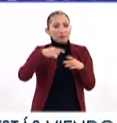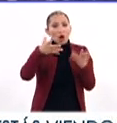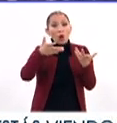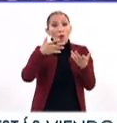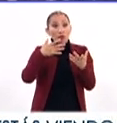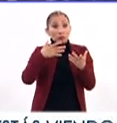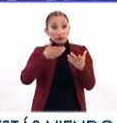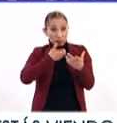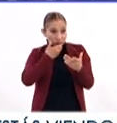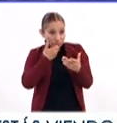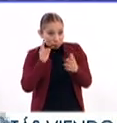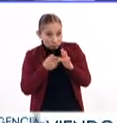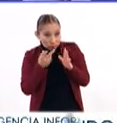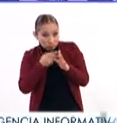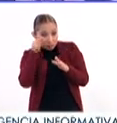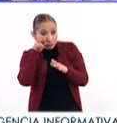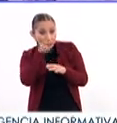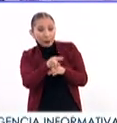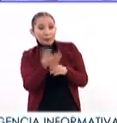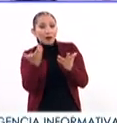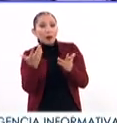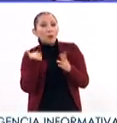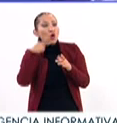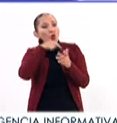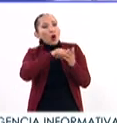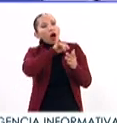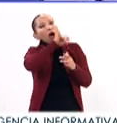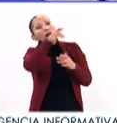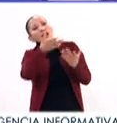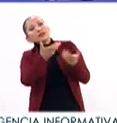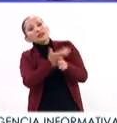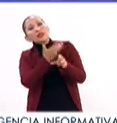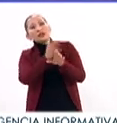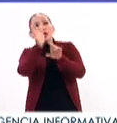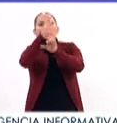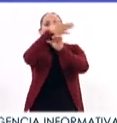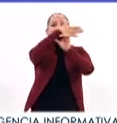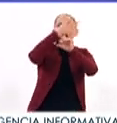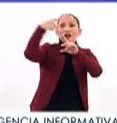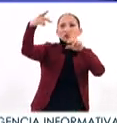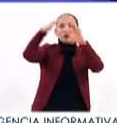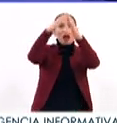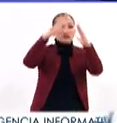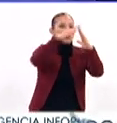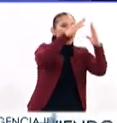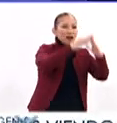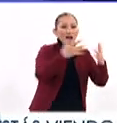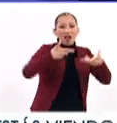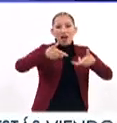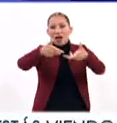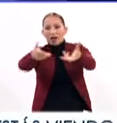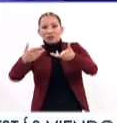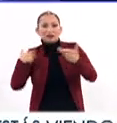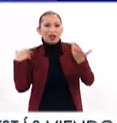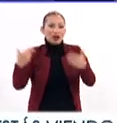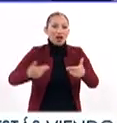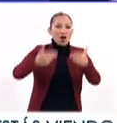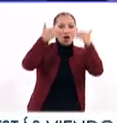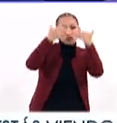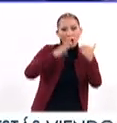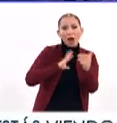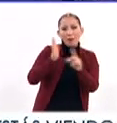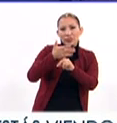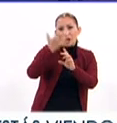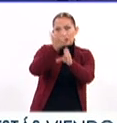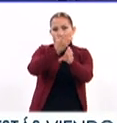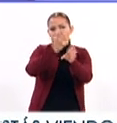muy común estar por algún barrio estadounidense y siempre están las banderas de Estados Unidos. En las casas, en los negocios. Las